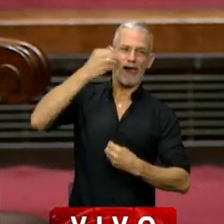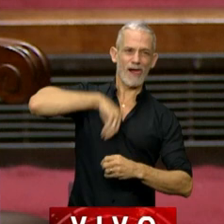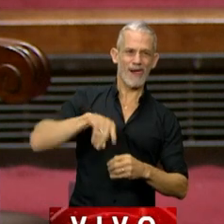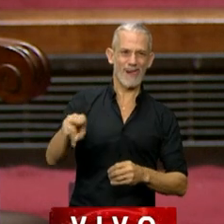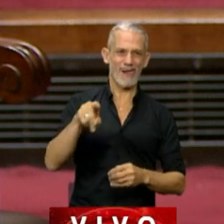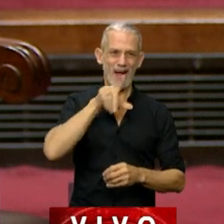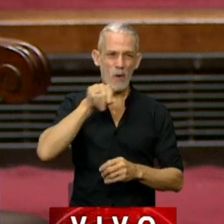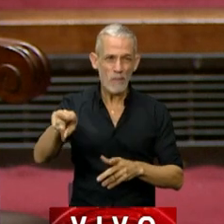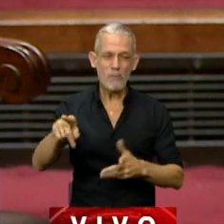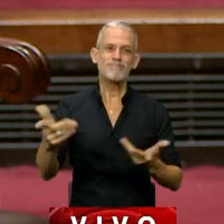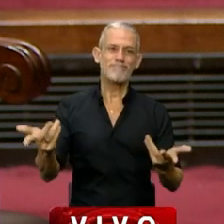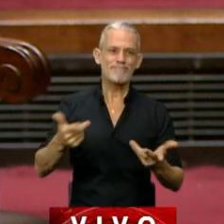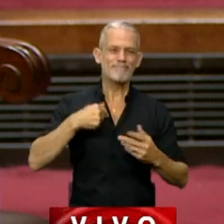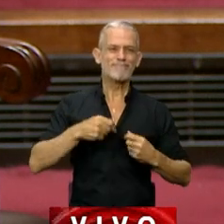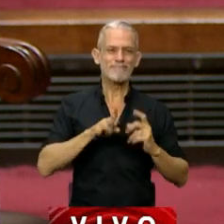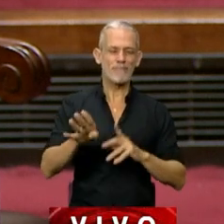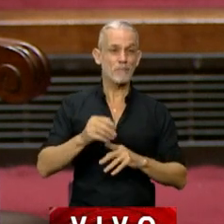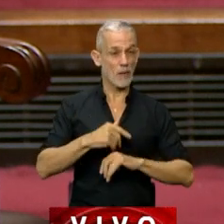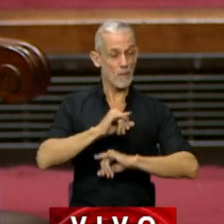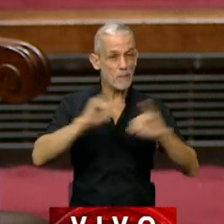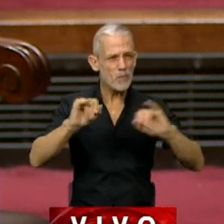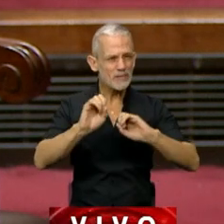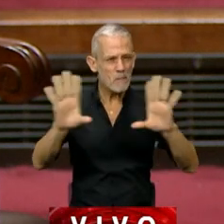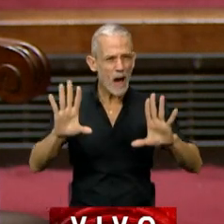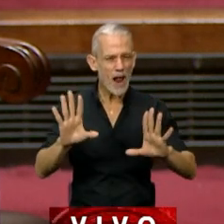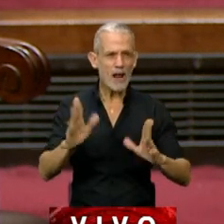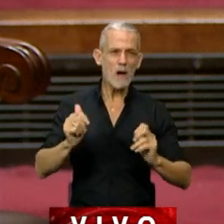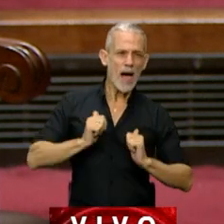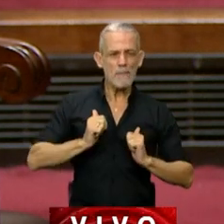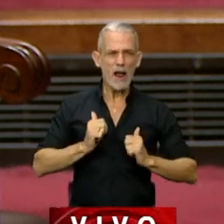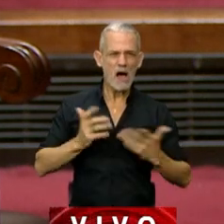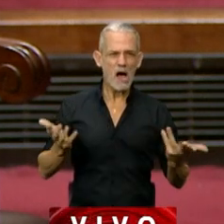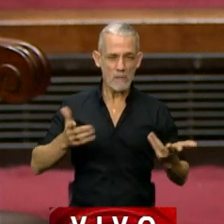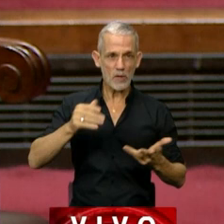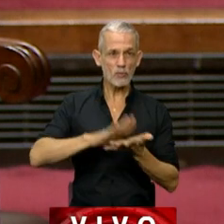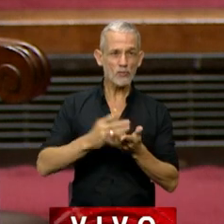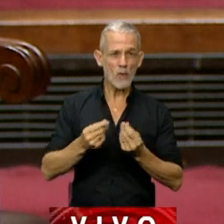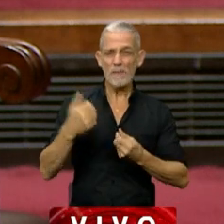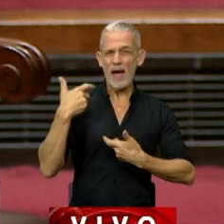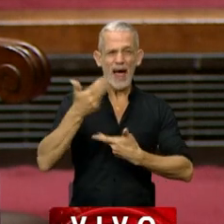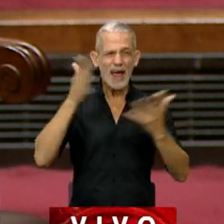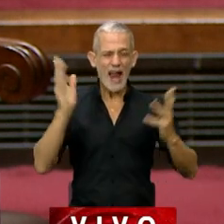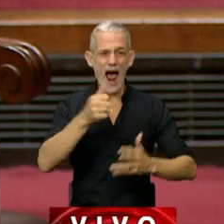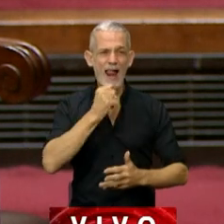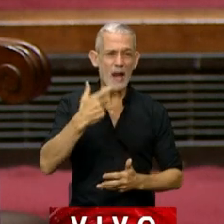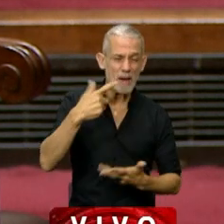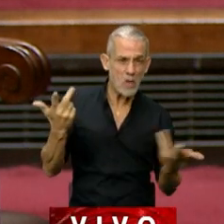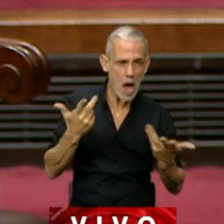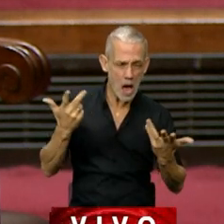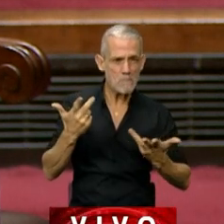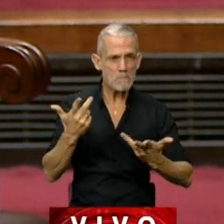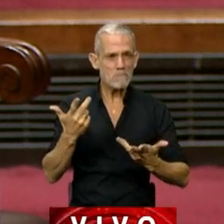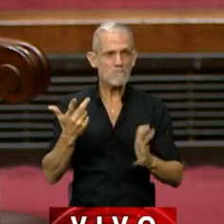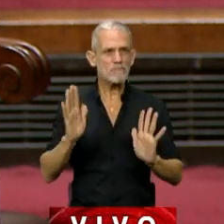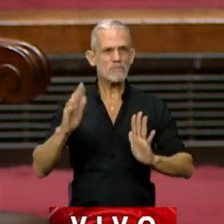humanos. La mala publicidad que genera expectativas y banalización sobre el uso general de los medicamentos, aunque